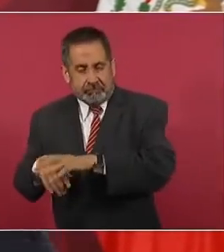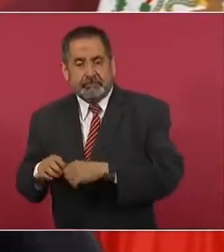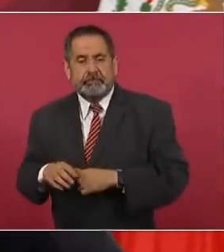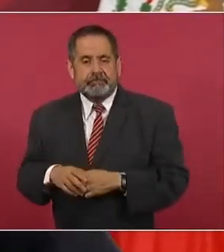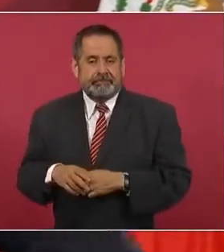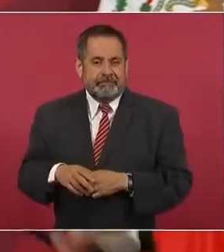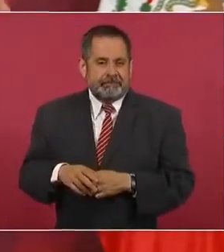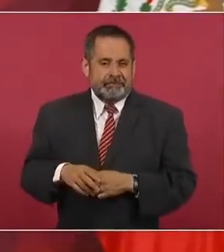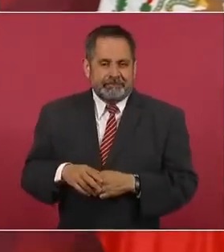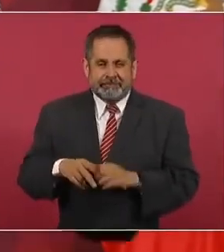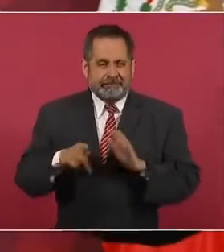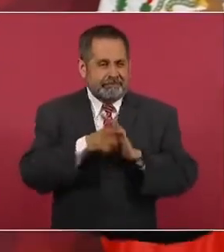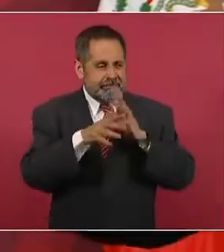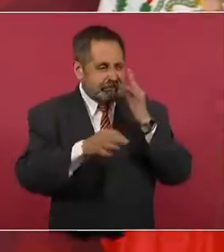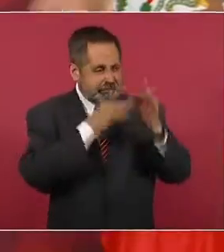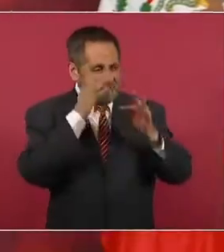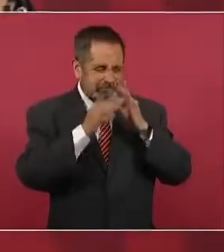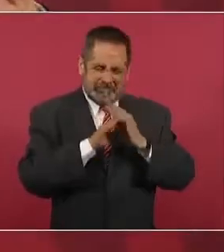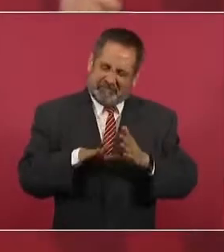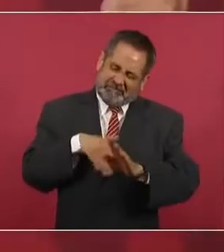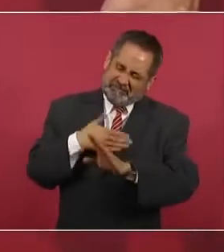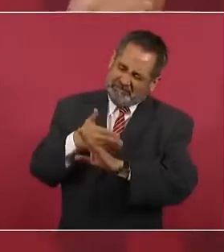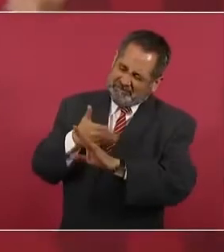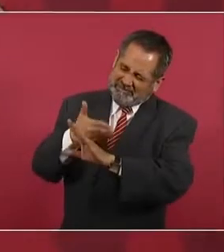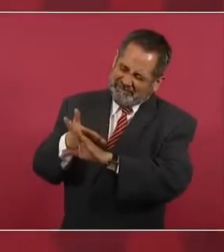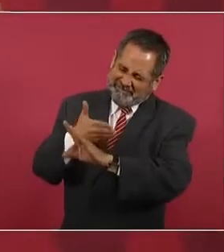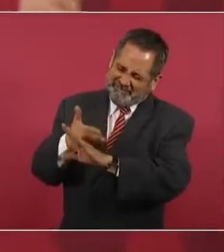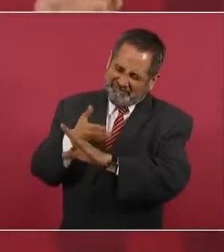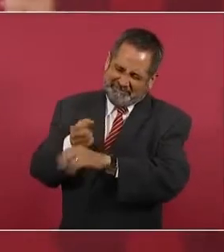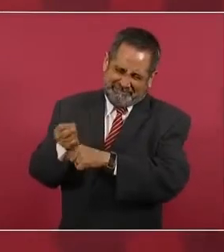con todos los medios ya tan encima,